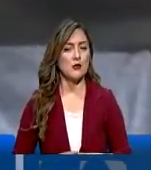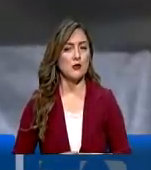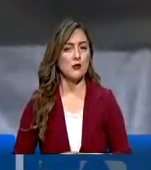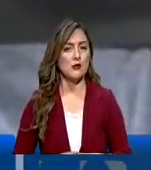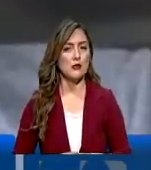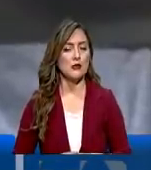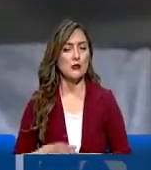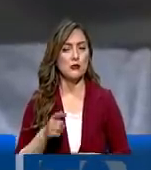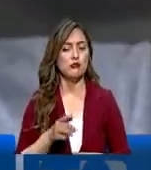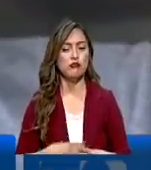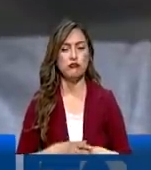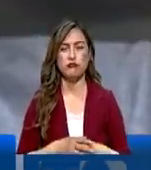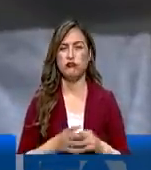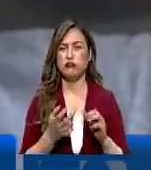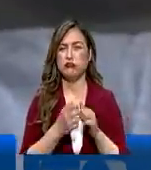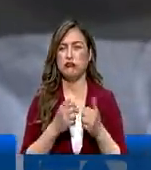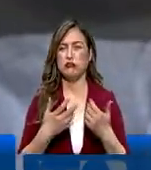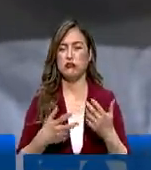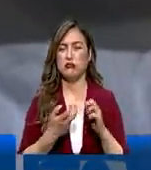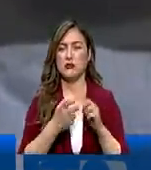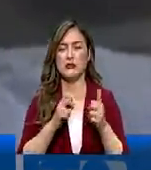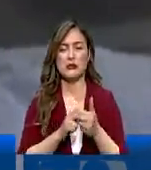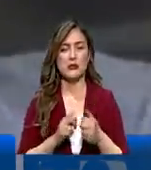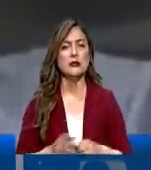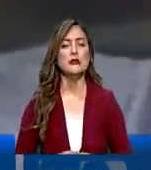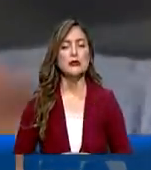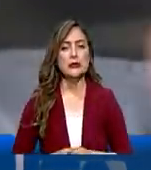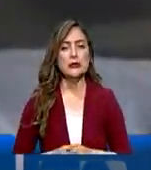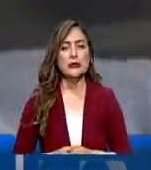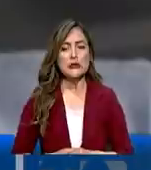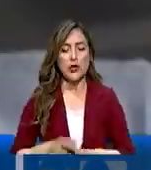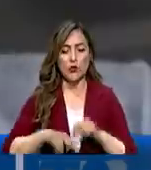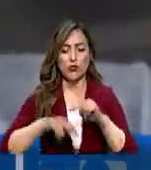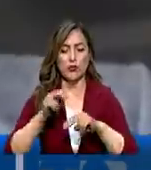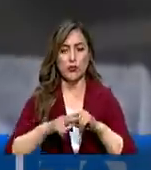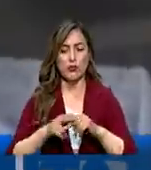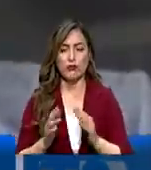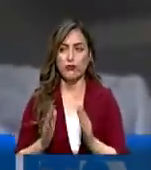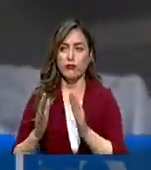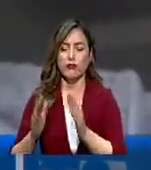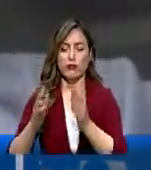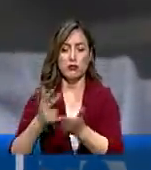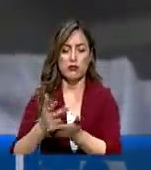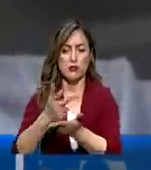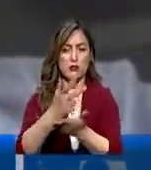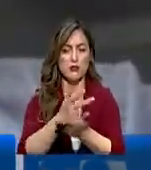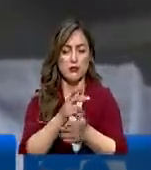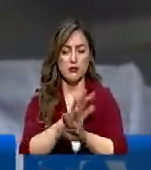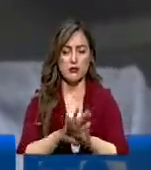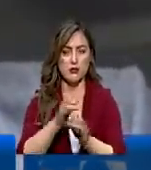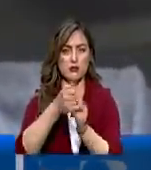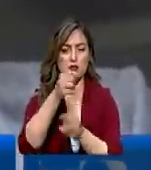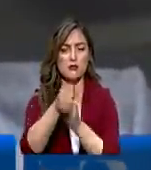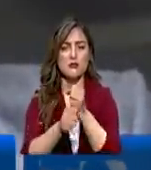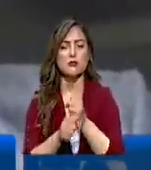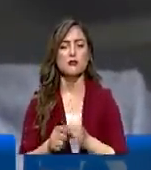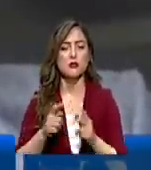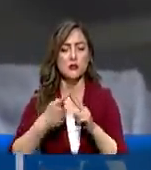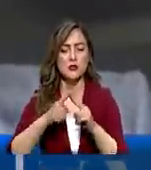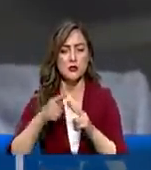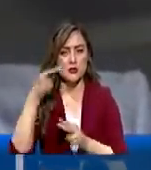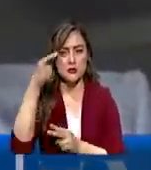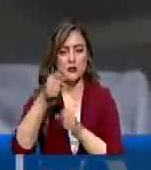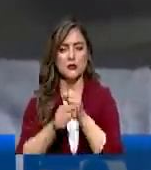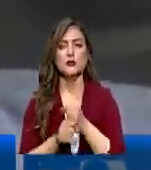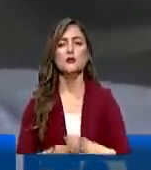importante, dado que terminando de recibir la infraestructura física del metro a finales de este año, principios del